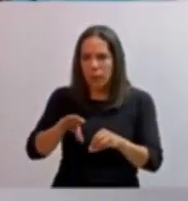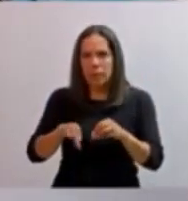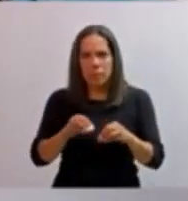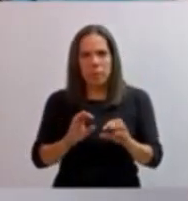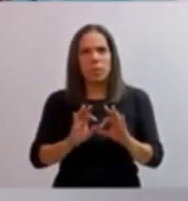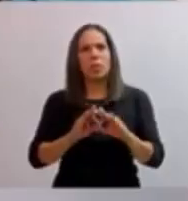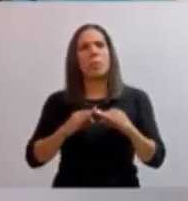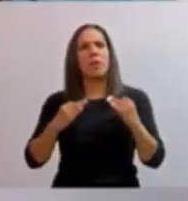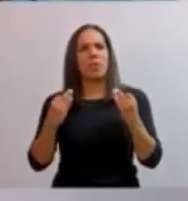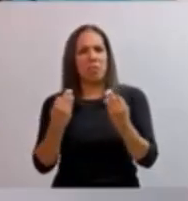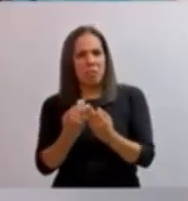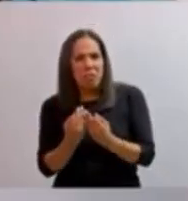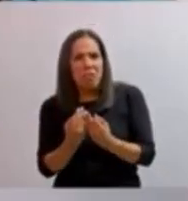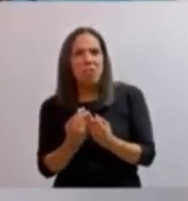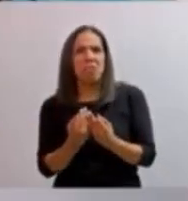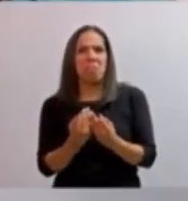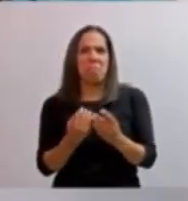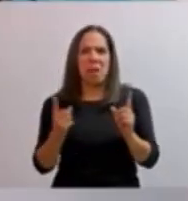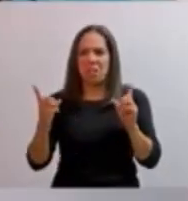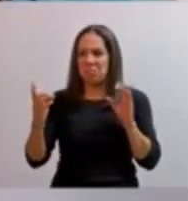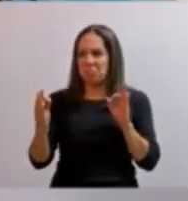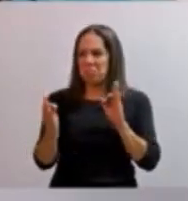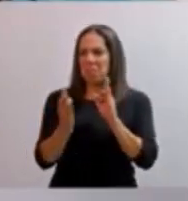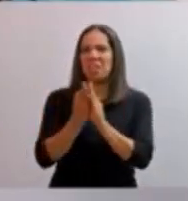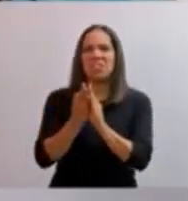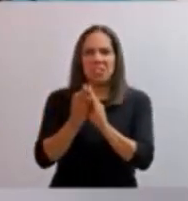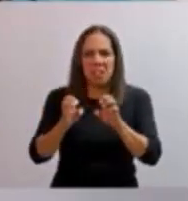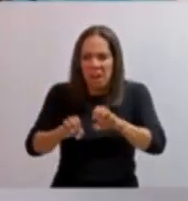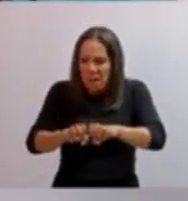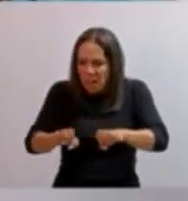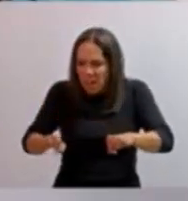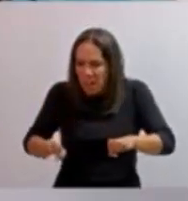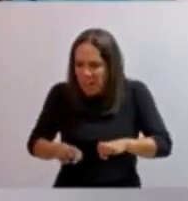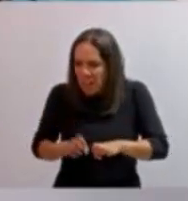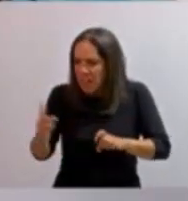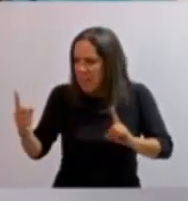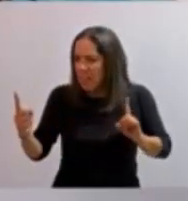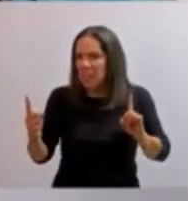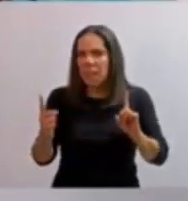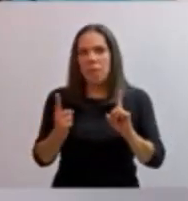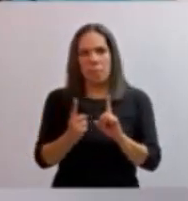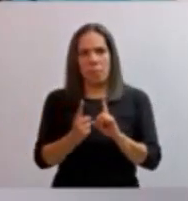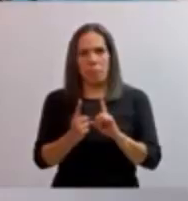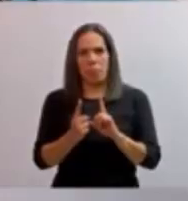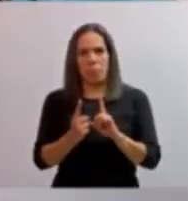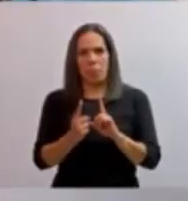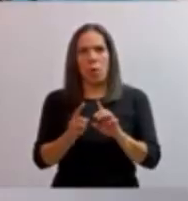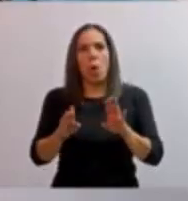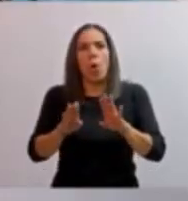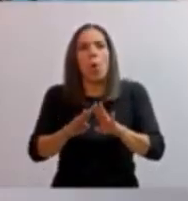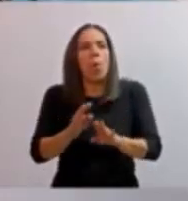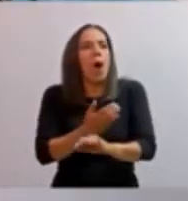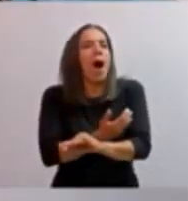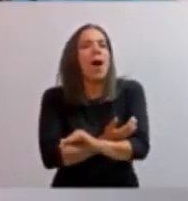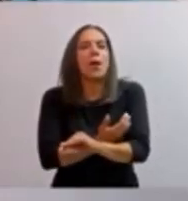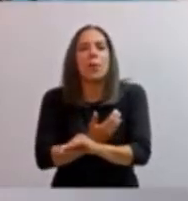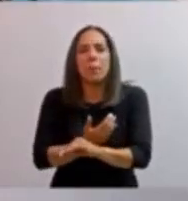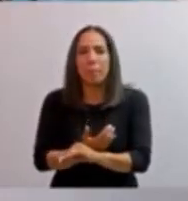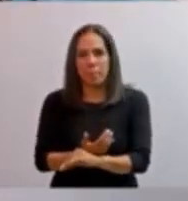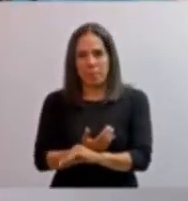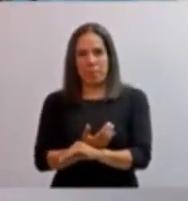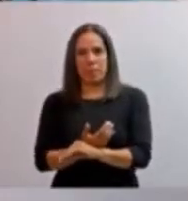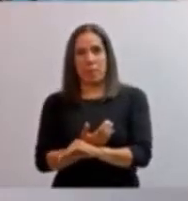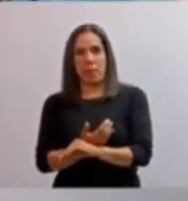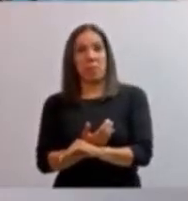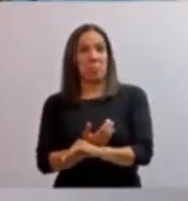Estas maneras de acercarse con sus equipos, estas formas en que se acompañan pedagógicamente. Y bien,